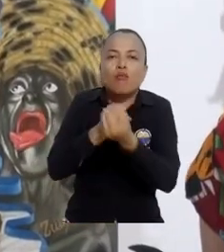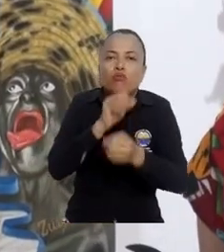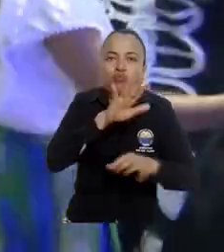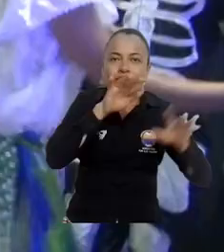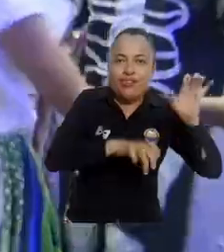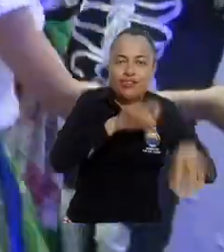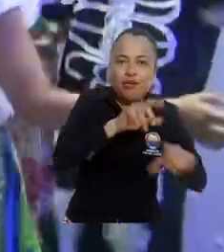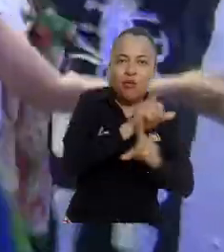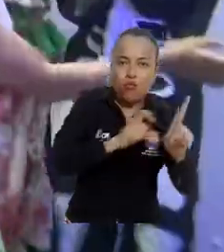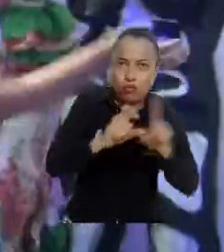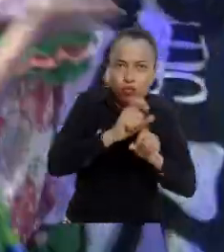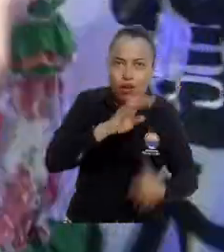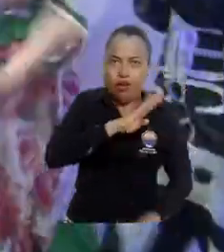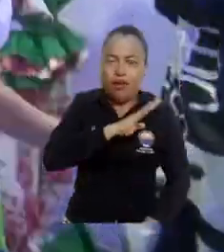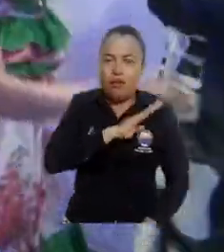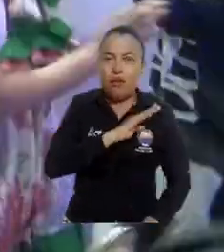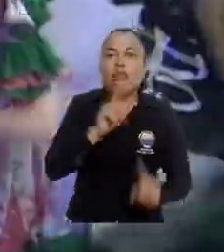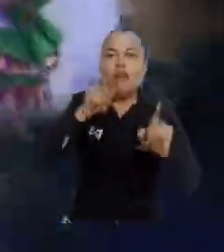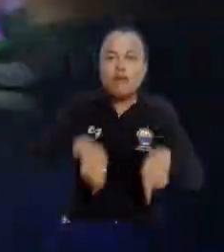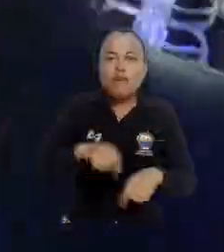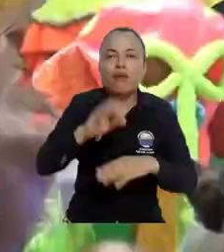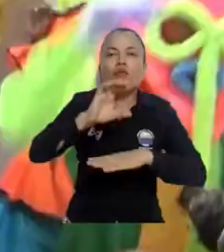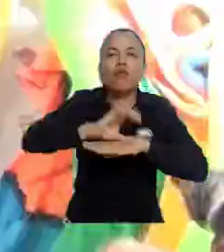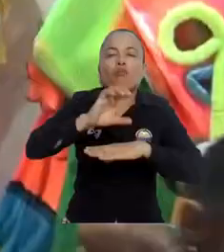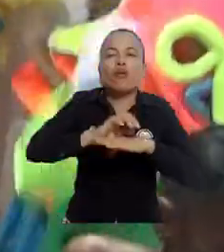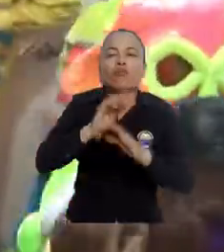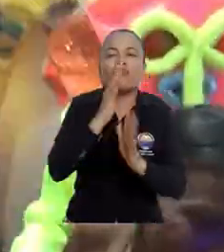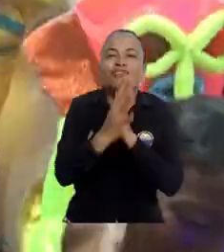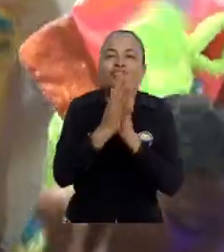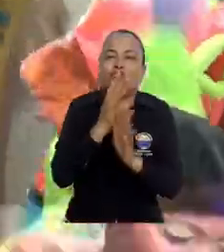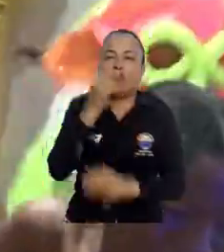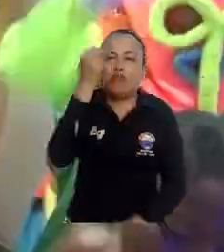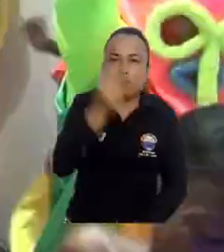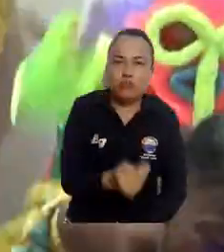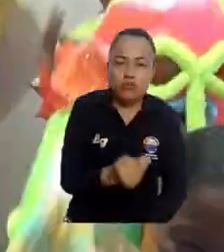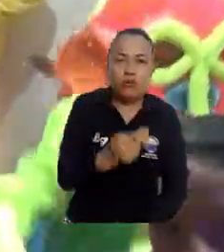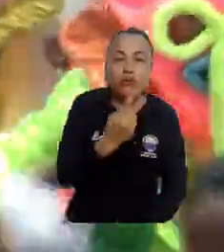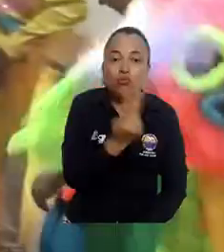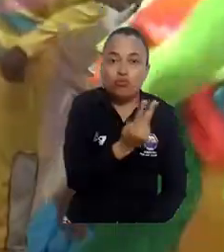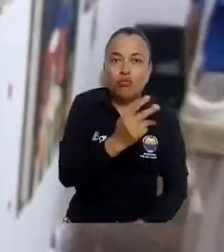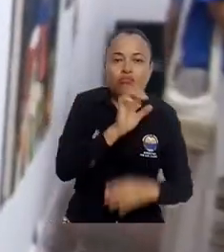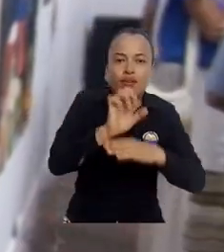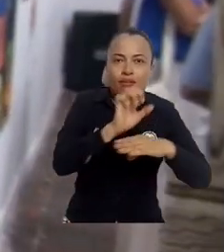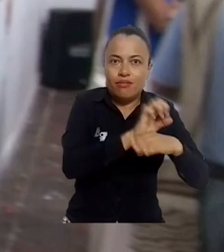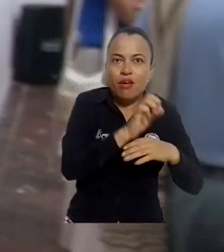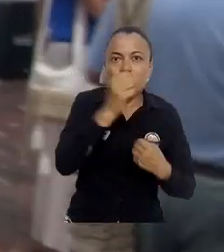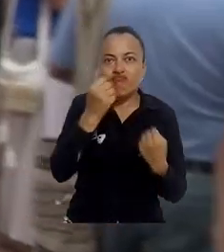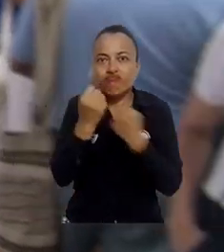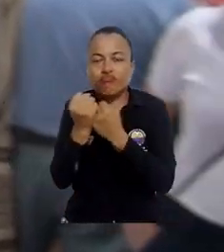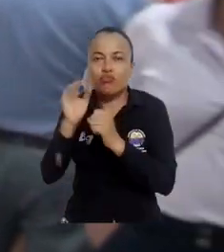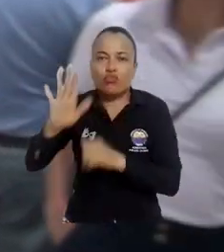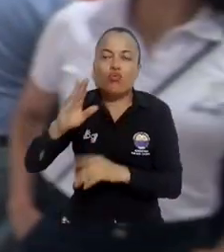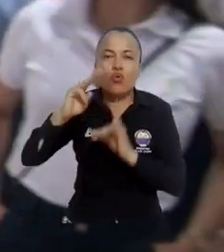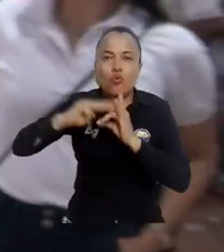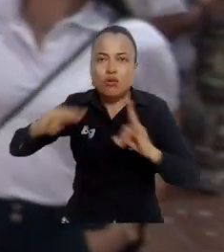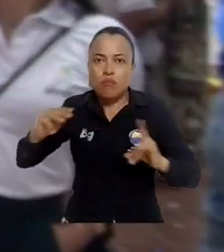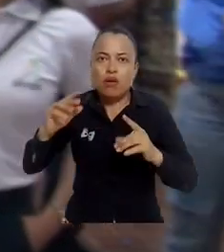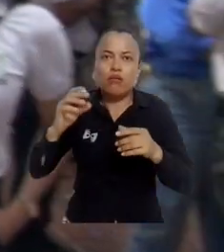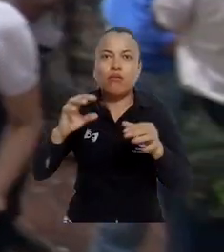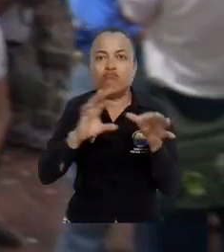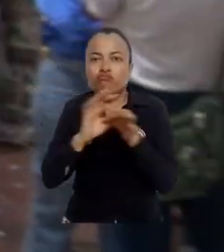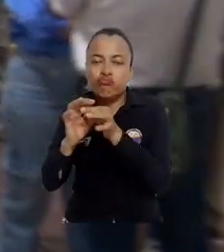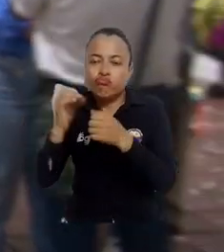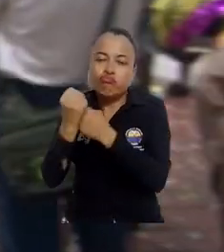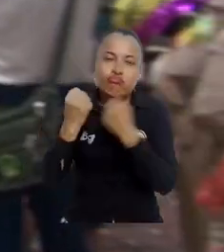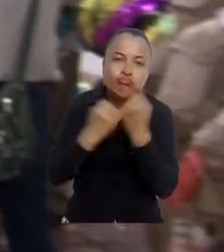con el apoyo de la Secretaría de Cultura de la Alcaldía Distrital y de la Corporación Centro Histórico, dos grandes aliados de la alma mater